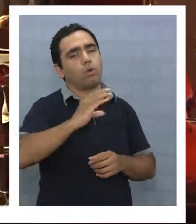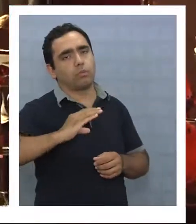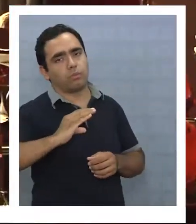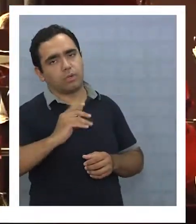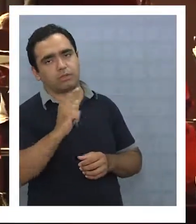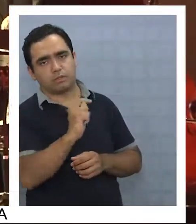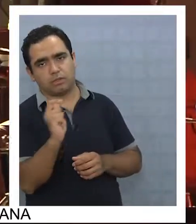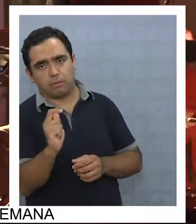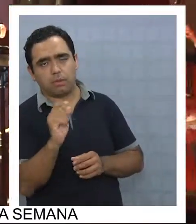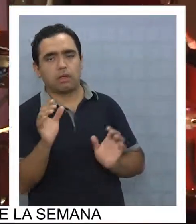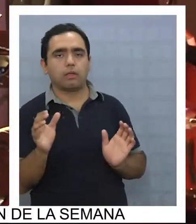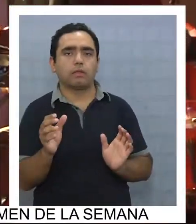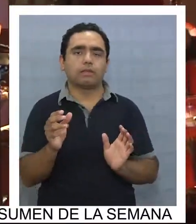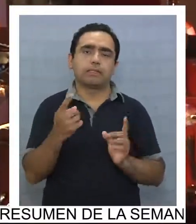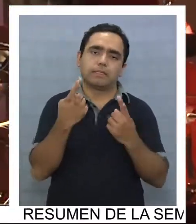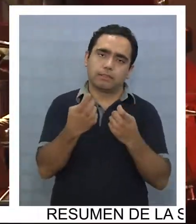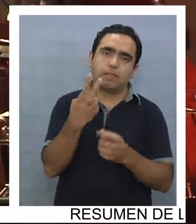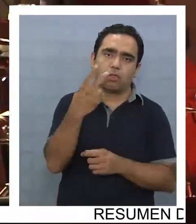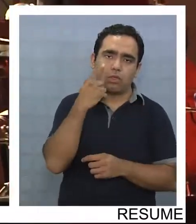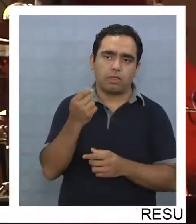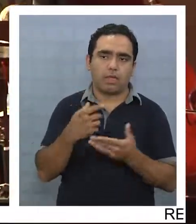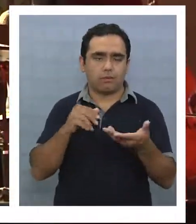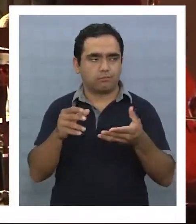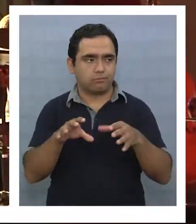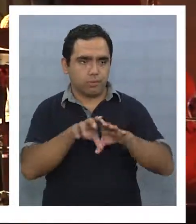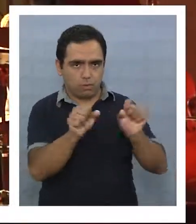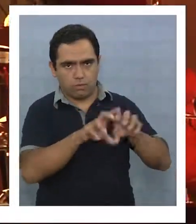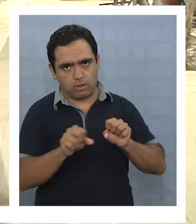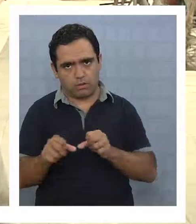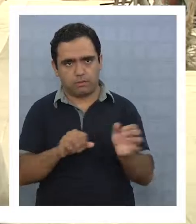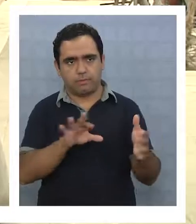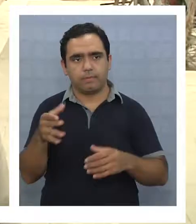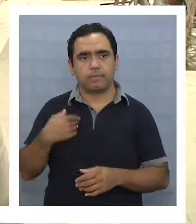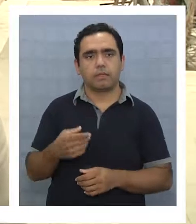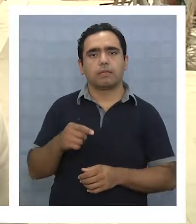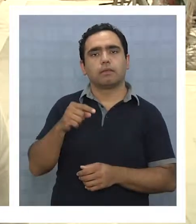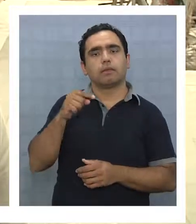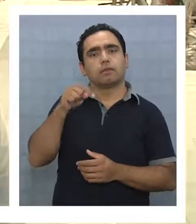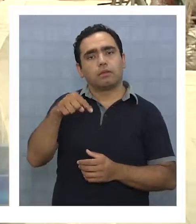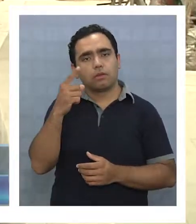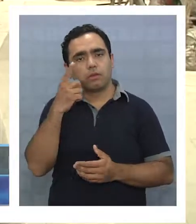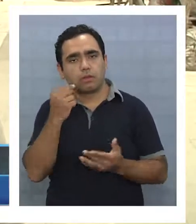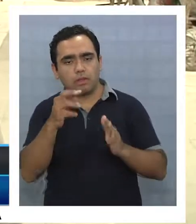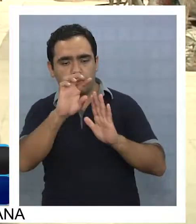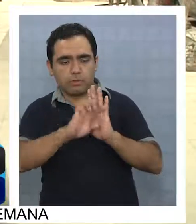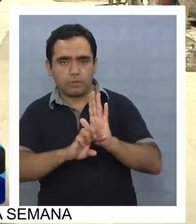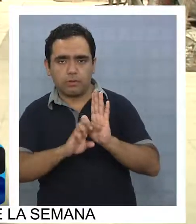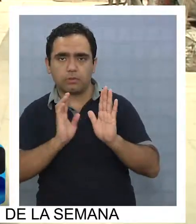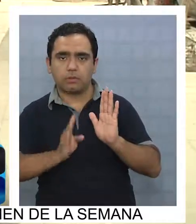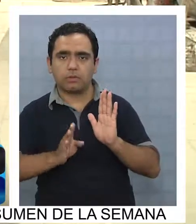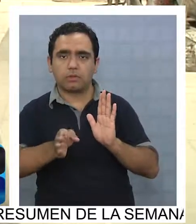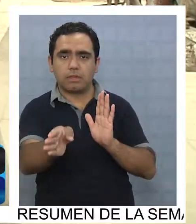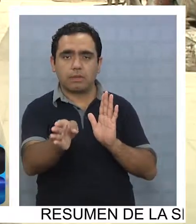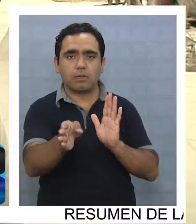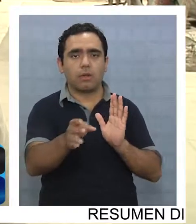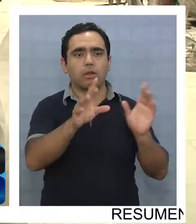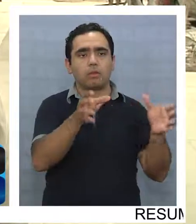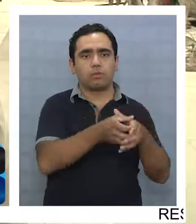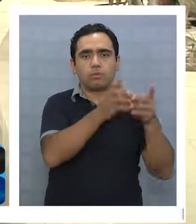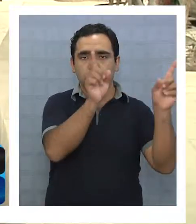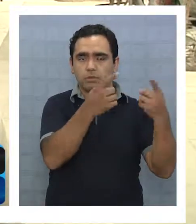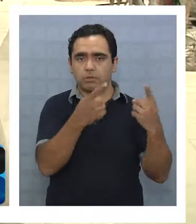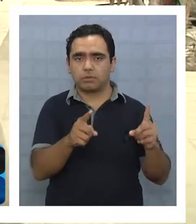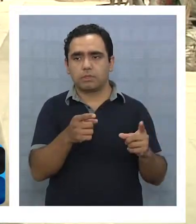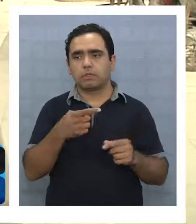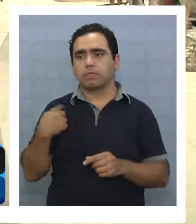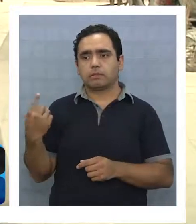días de ajuste administrativo. Preocupado aún respecto al proyecto de continuidad de la orquesta, y ese proyecto de continuidad es un proyecto que nosotros por